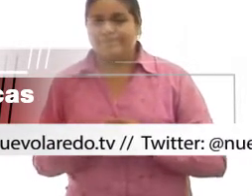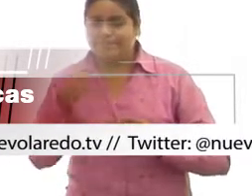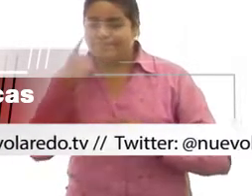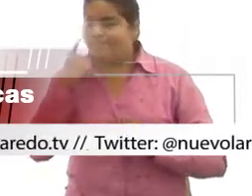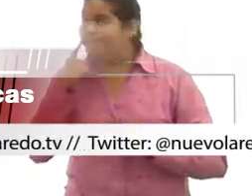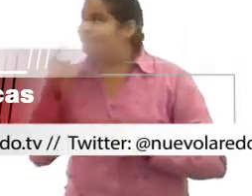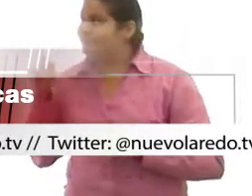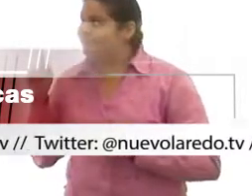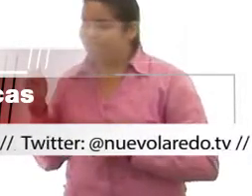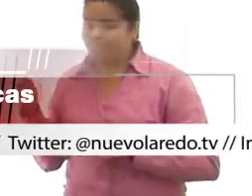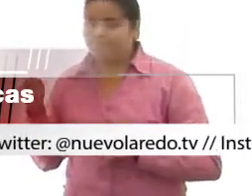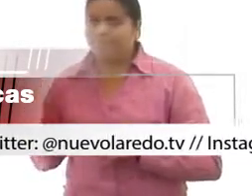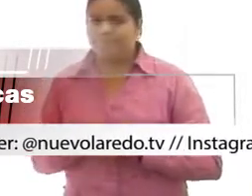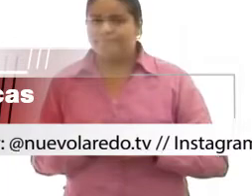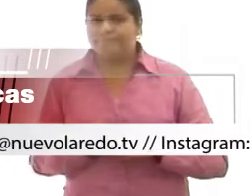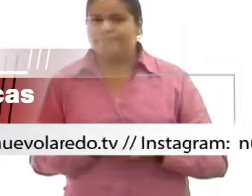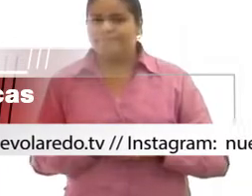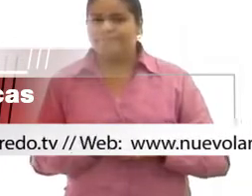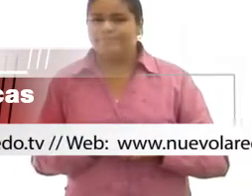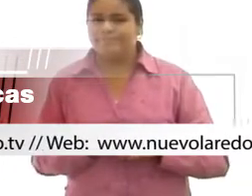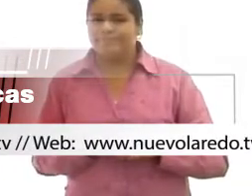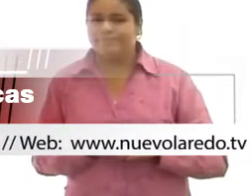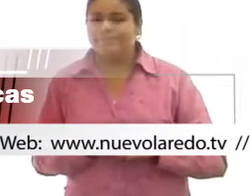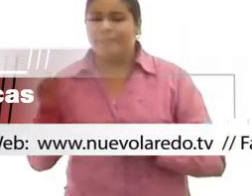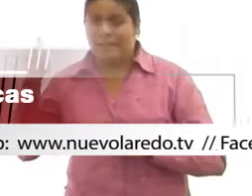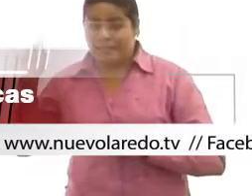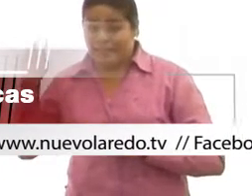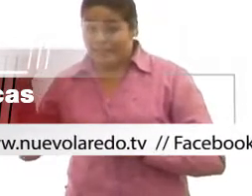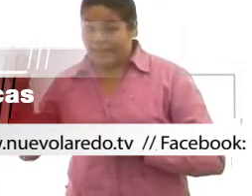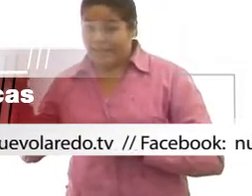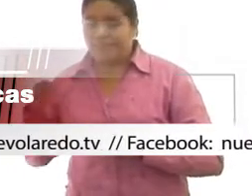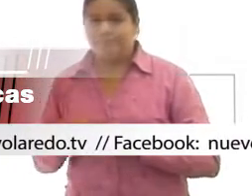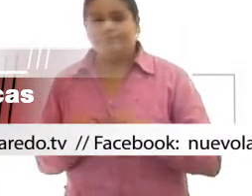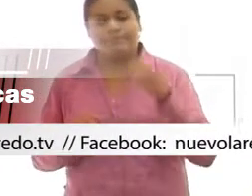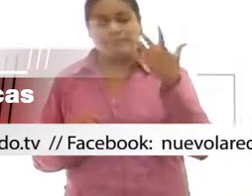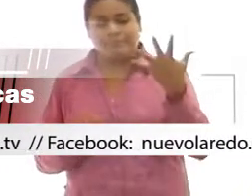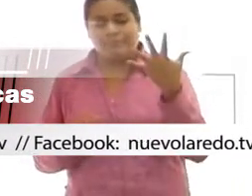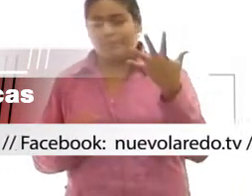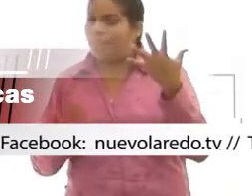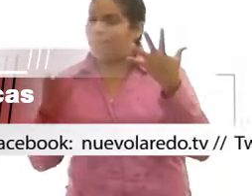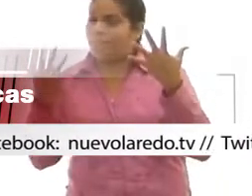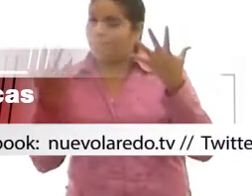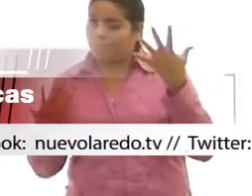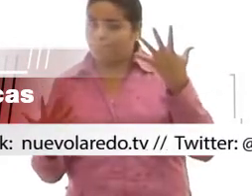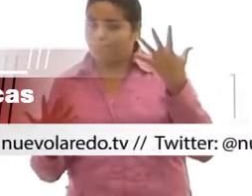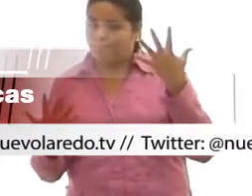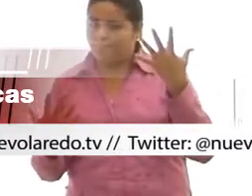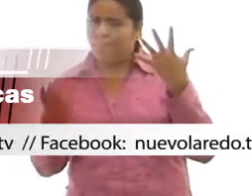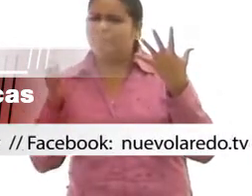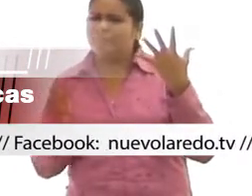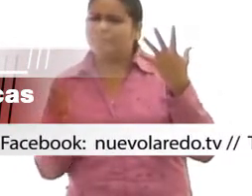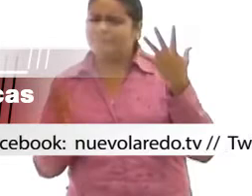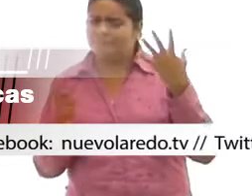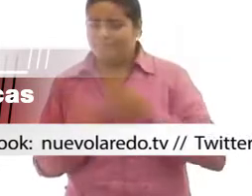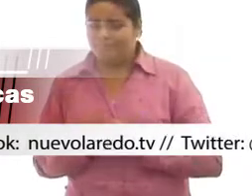espacio en donde él pueda estar cómodo. Y con sus libros y con sus útiles a la